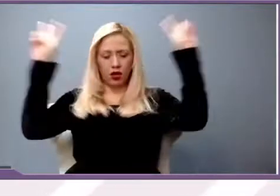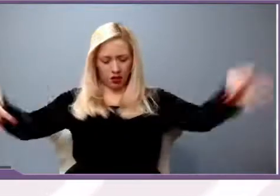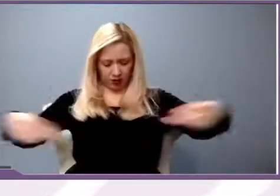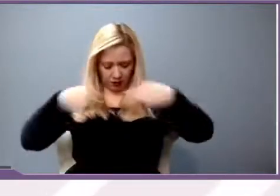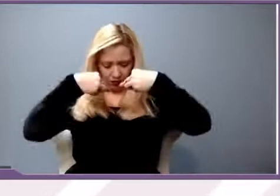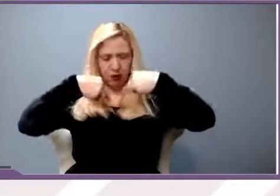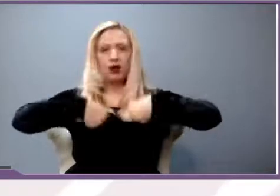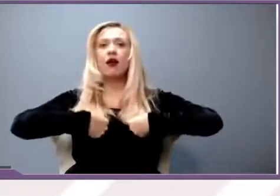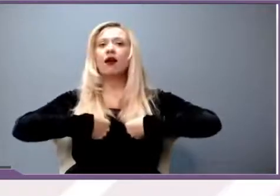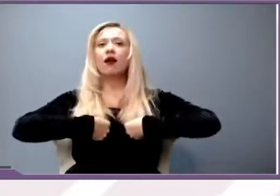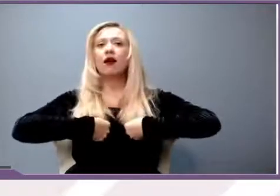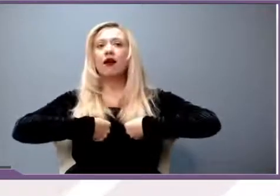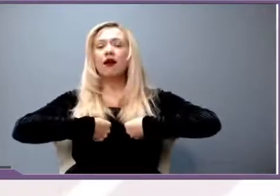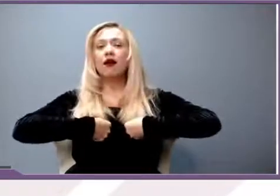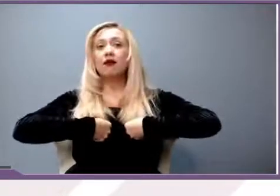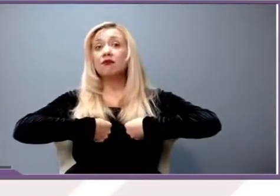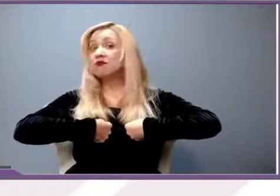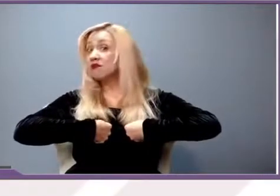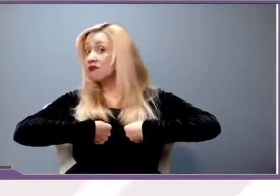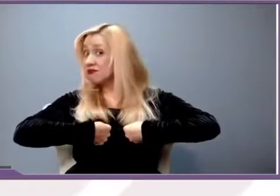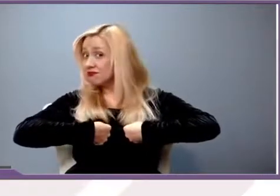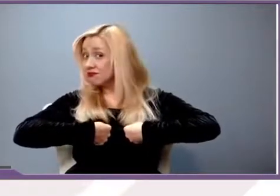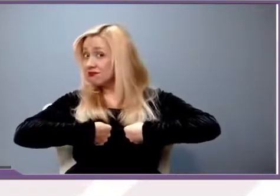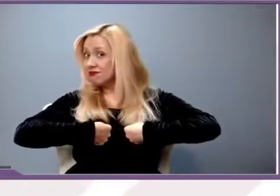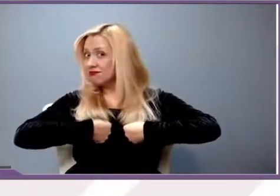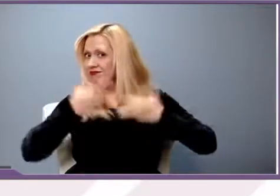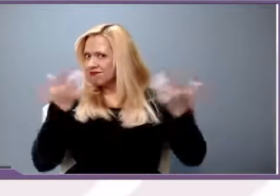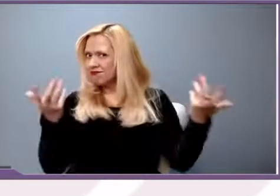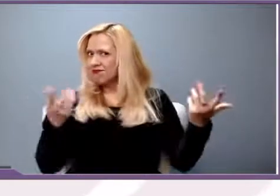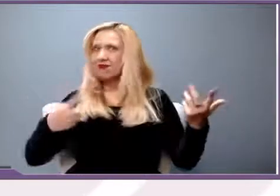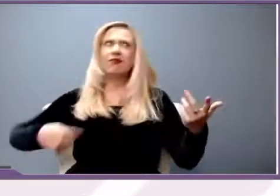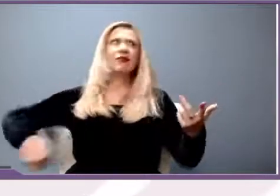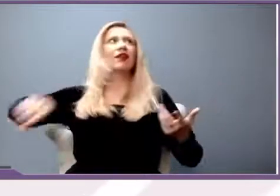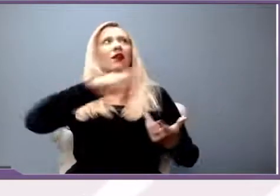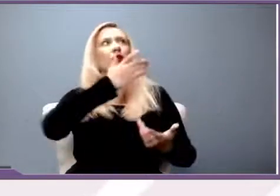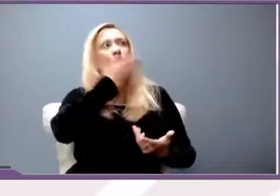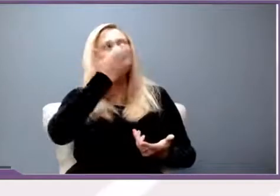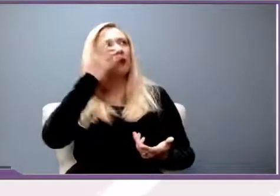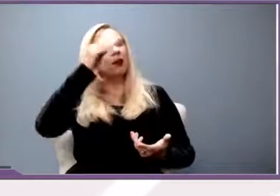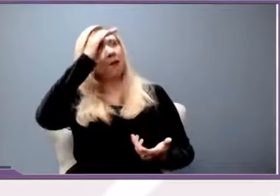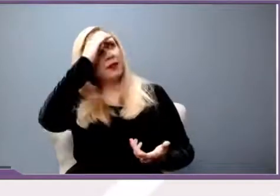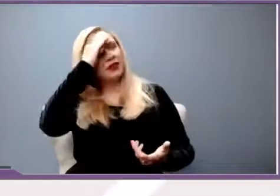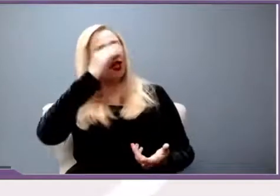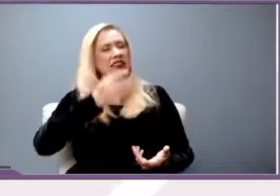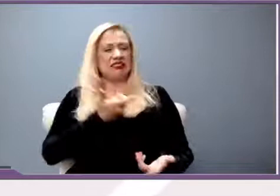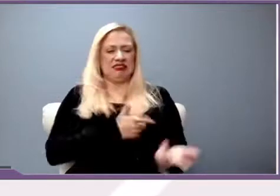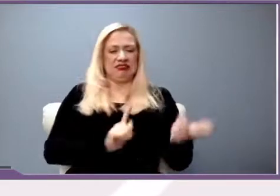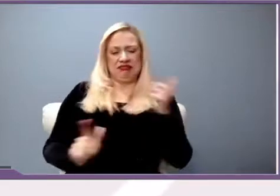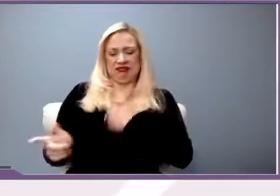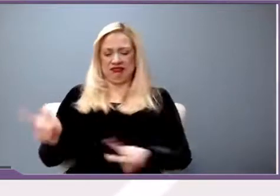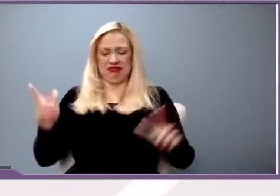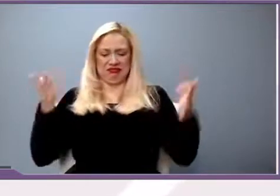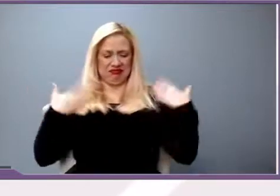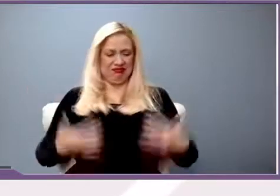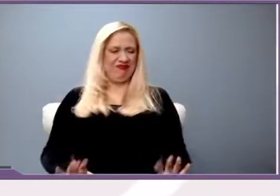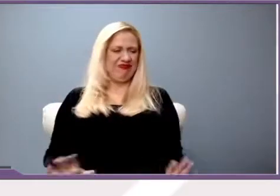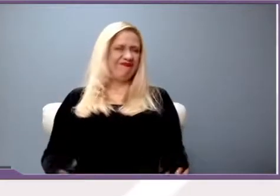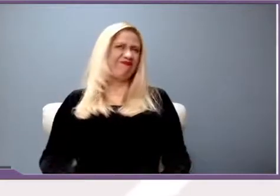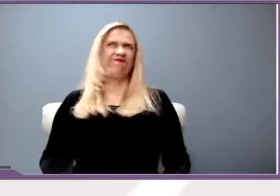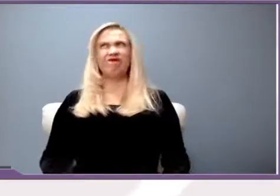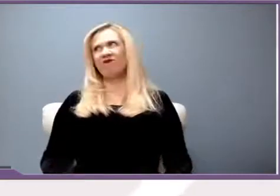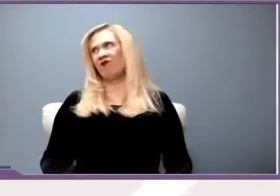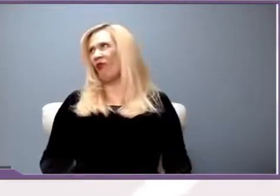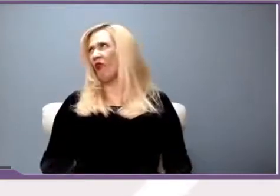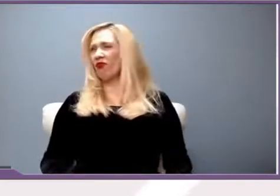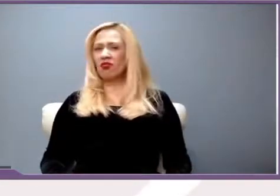porque tenemos esta carga que nos ha dado la sociedad, la cultura, de no estar a gusto con nuestros cuerpos. Entonces, si no estamos a gusto con